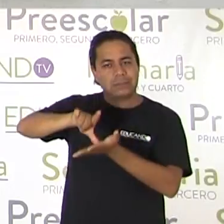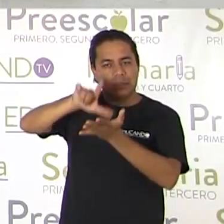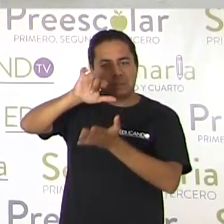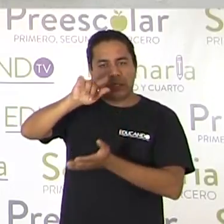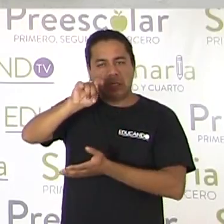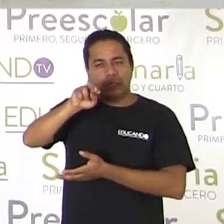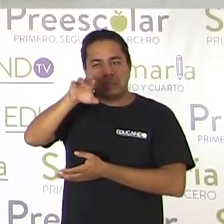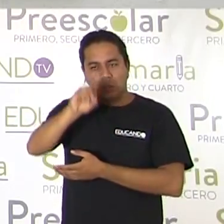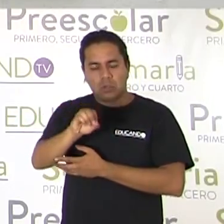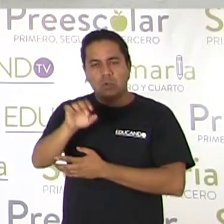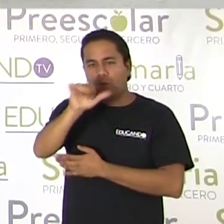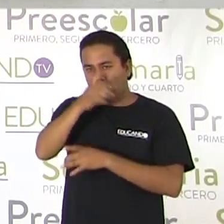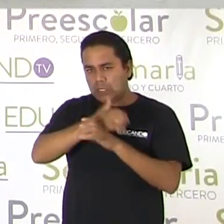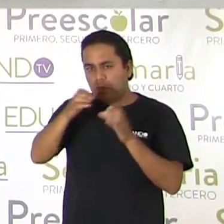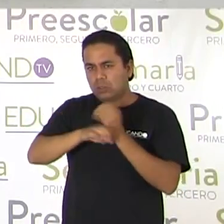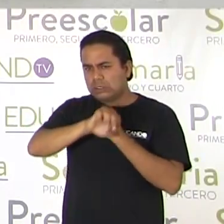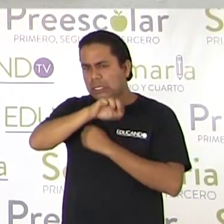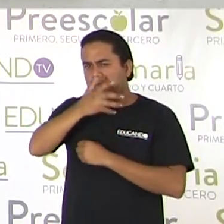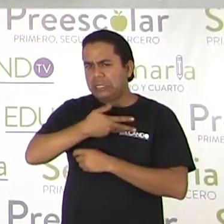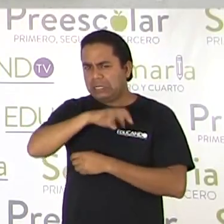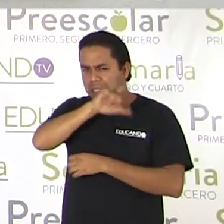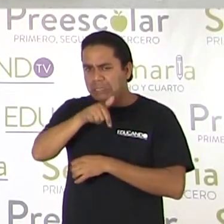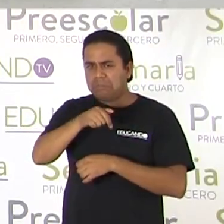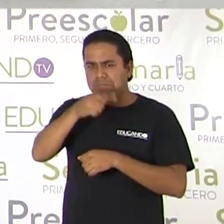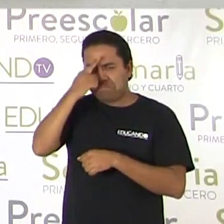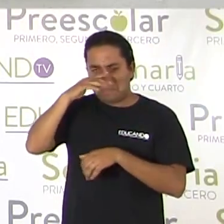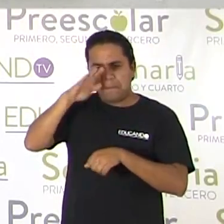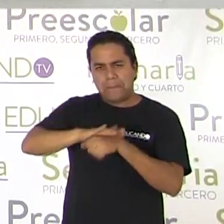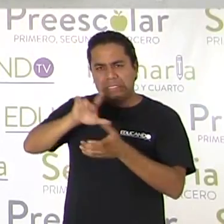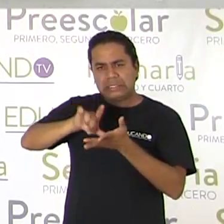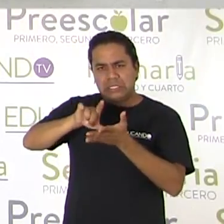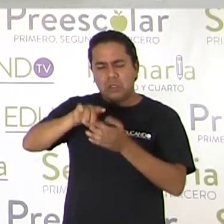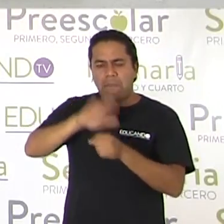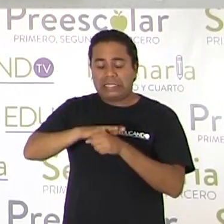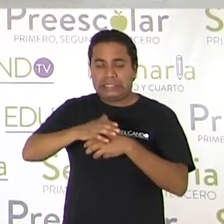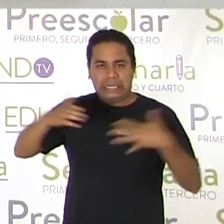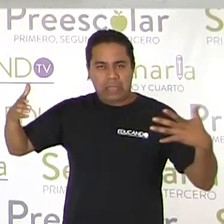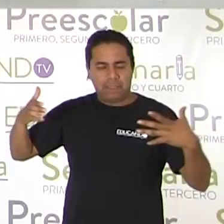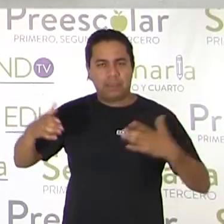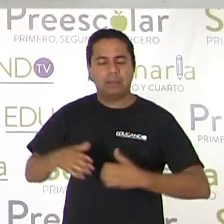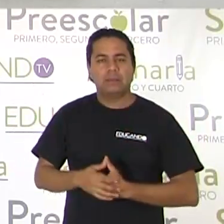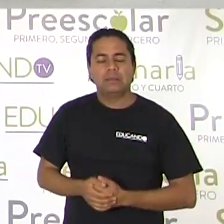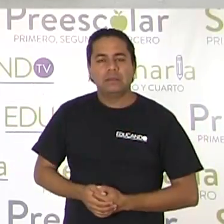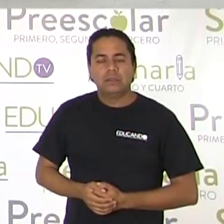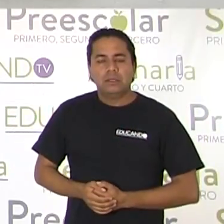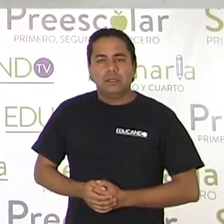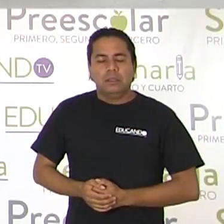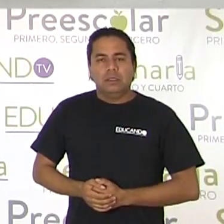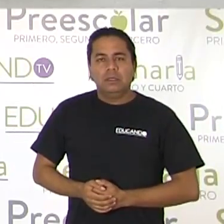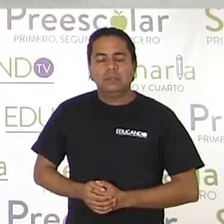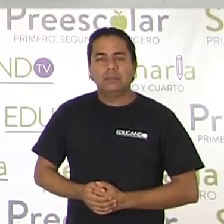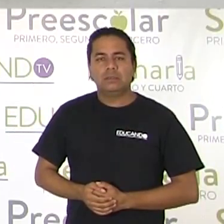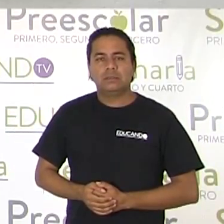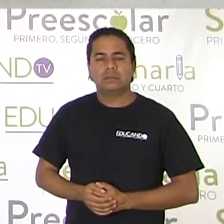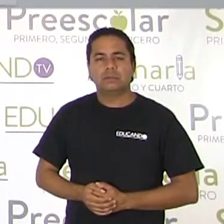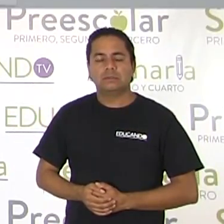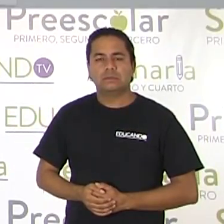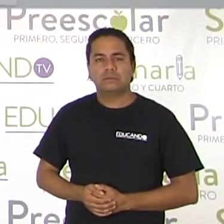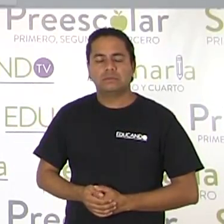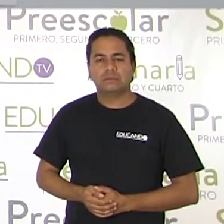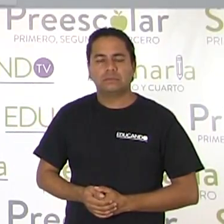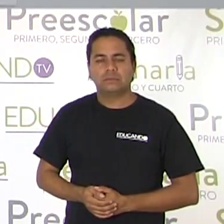¿Y sabes cuál es lo que sigue después del litro? ¿A una capacidad más alta? En este caso son otros